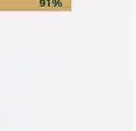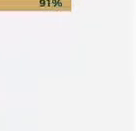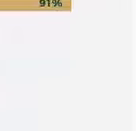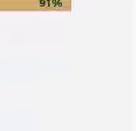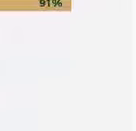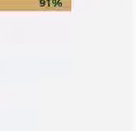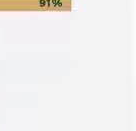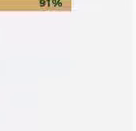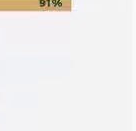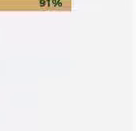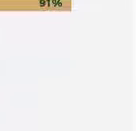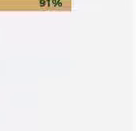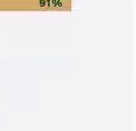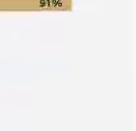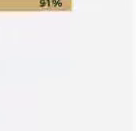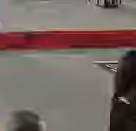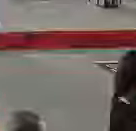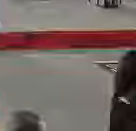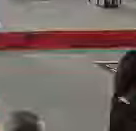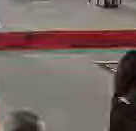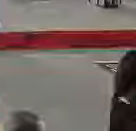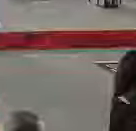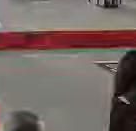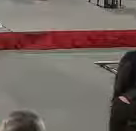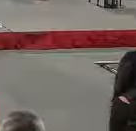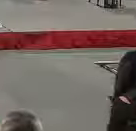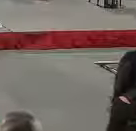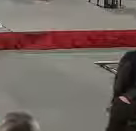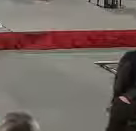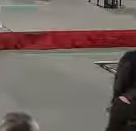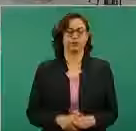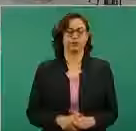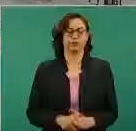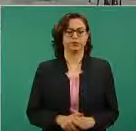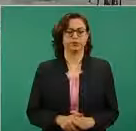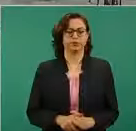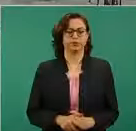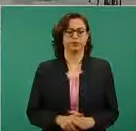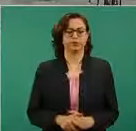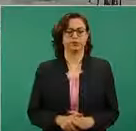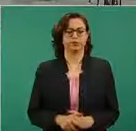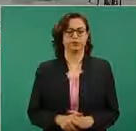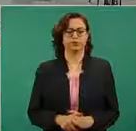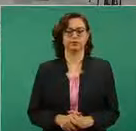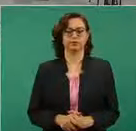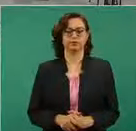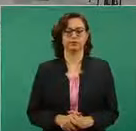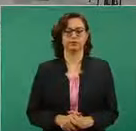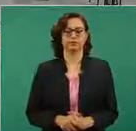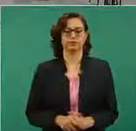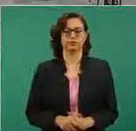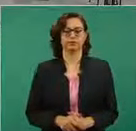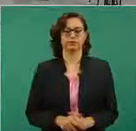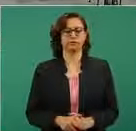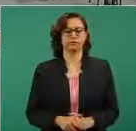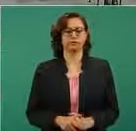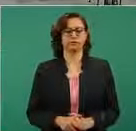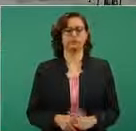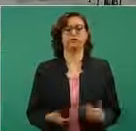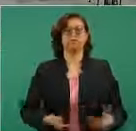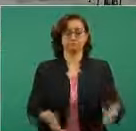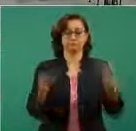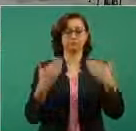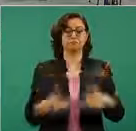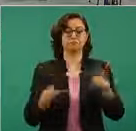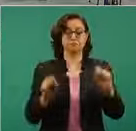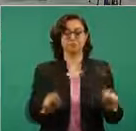316 mil empleos directos y más de 425 mil empleos indirectos. Pasamos a la